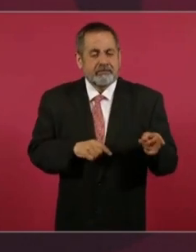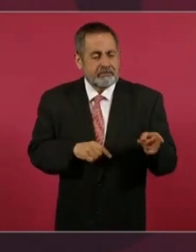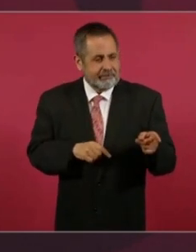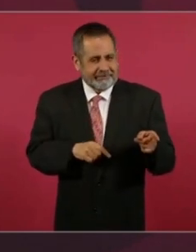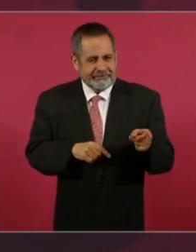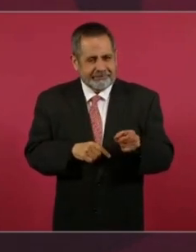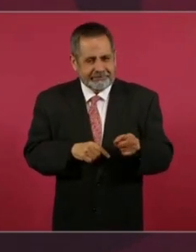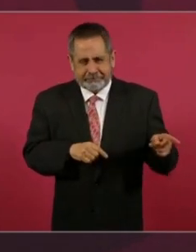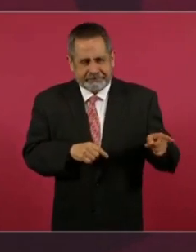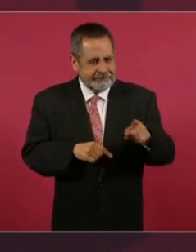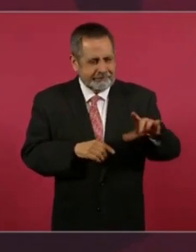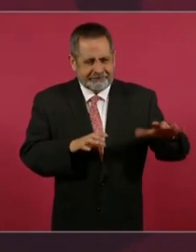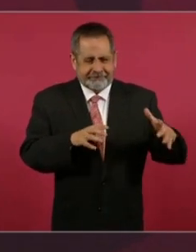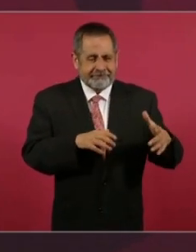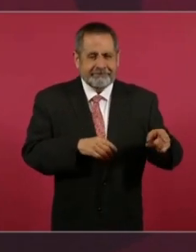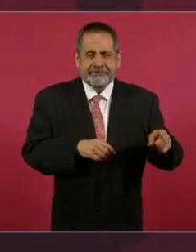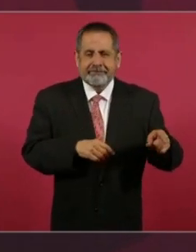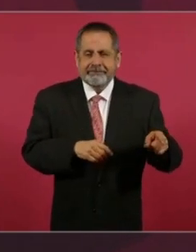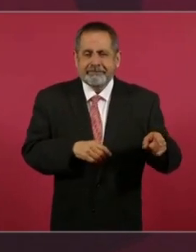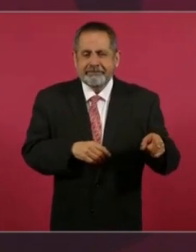estos